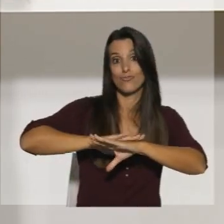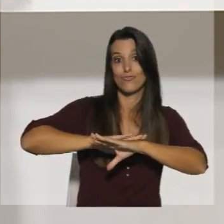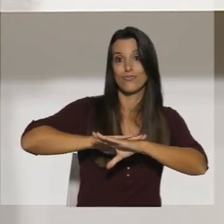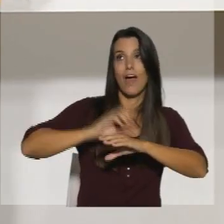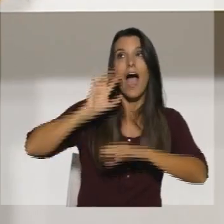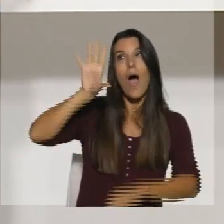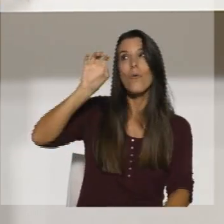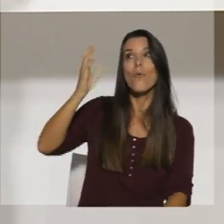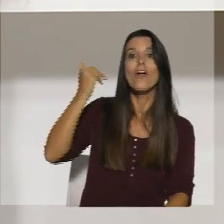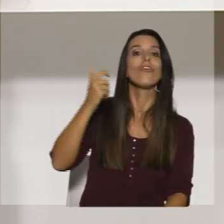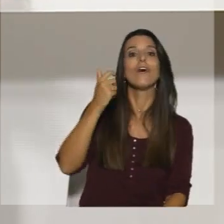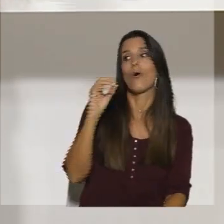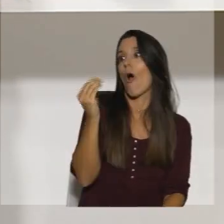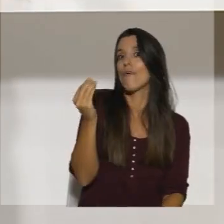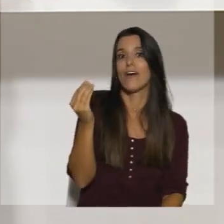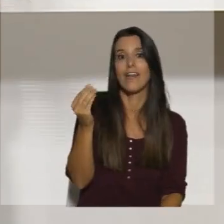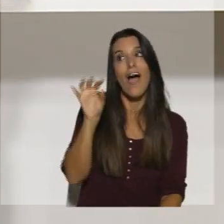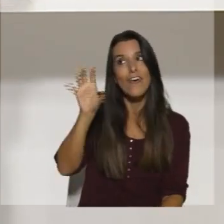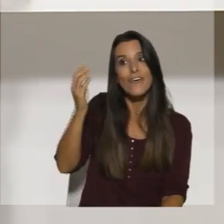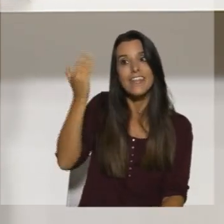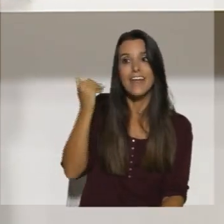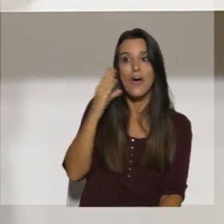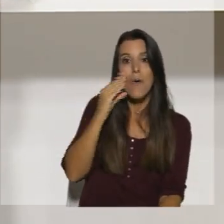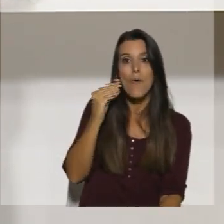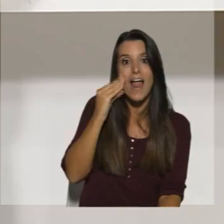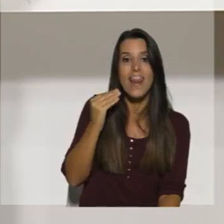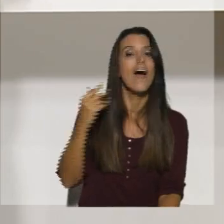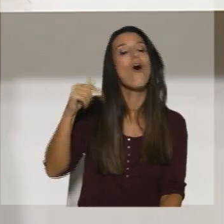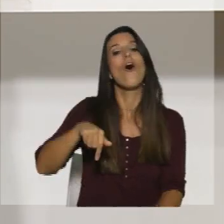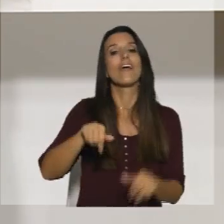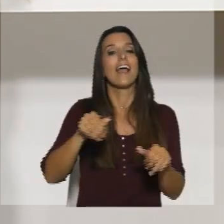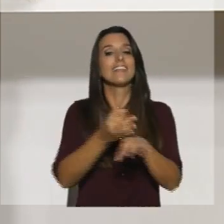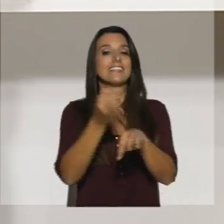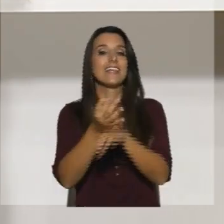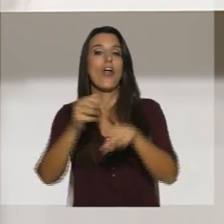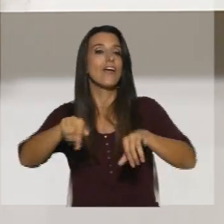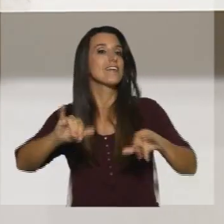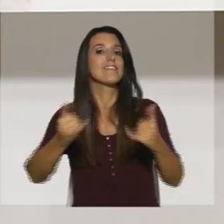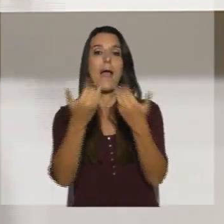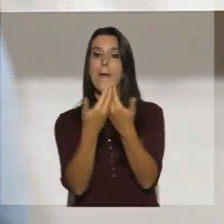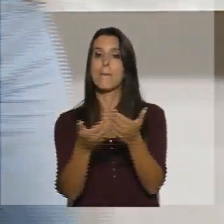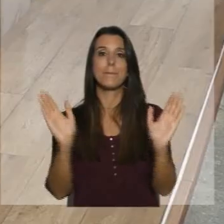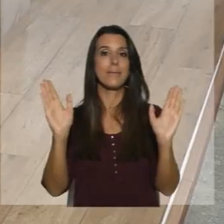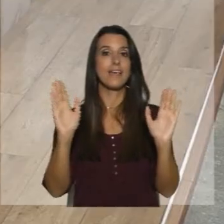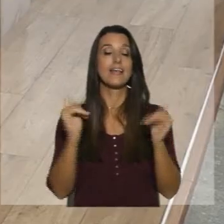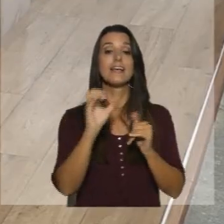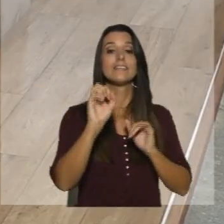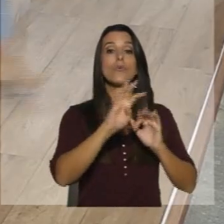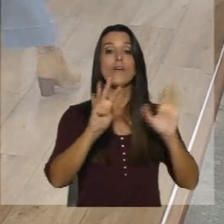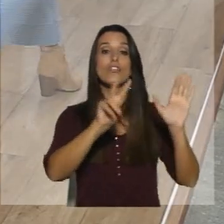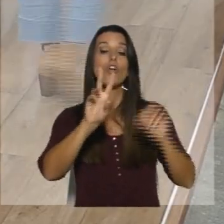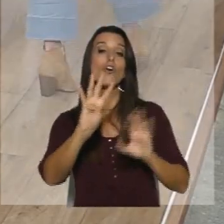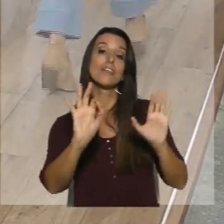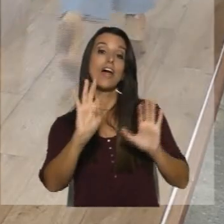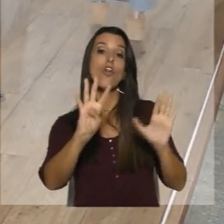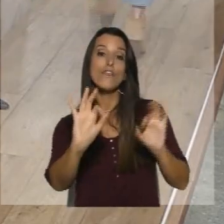recuerdos en las nuevas generaciones. Totalmente. Por eso lo importante de la cocina en casa. Y eso es lo que vamos a estar haciendo hoy en Basta de Cháchara. Y ya mismo vamos a la cocina. 092 90